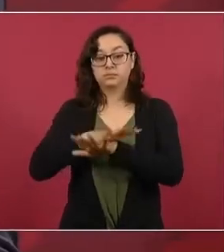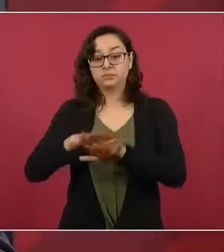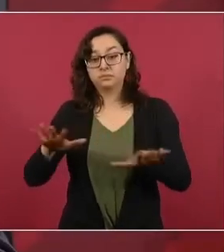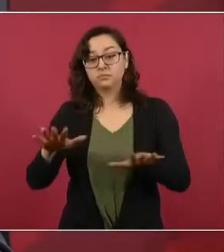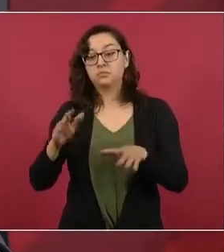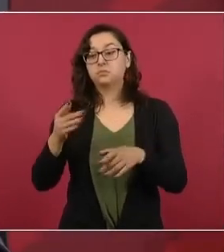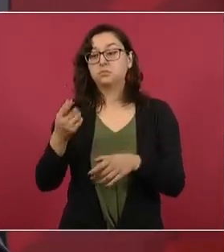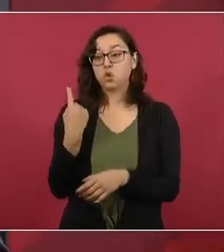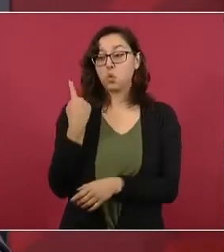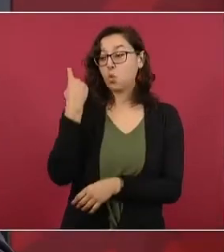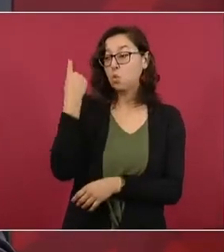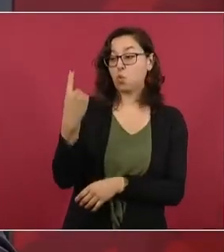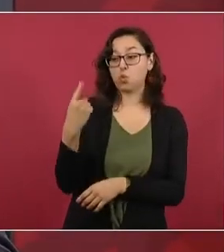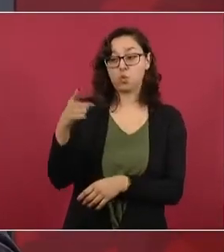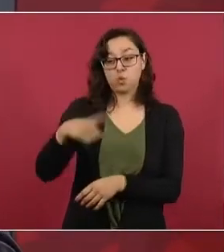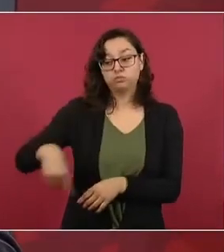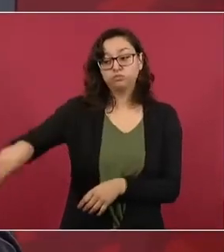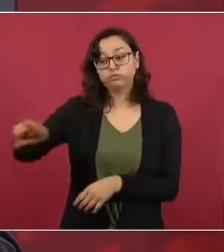clasista.